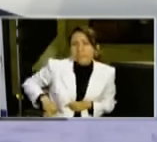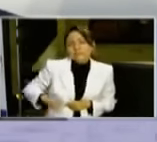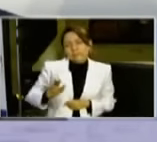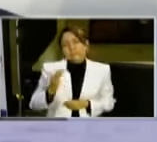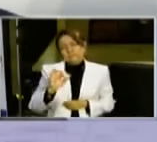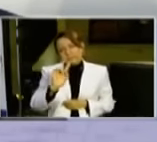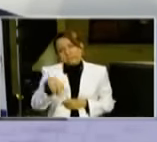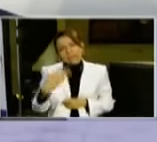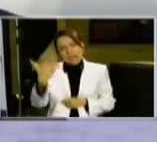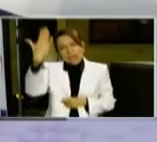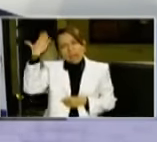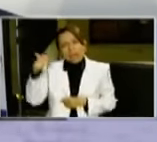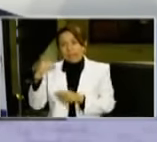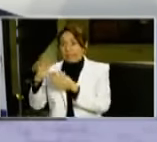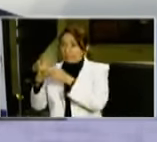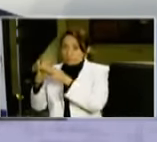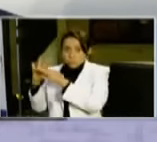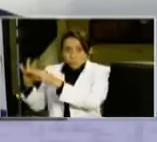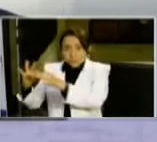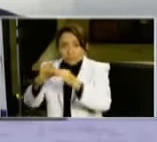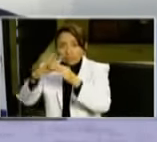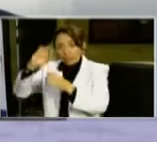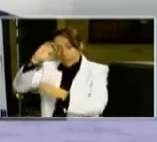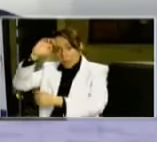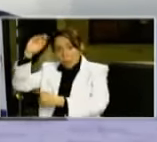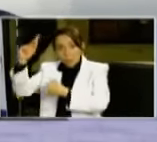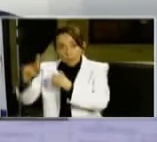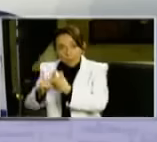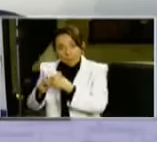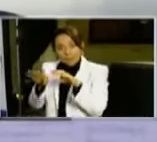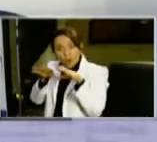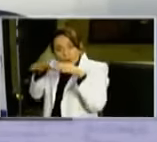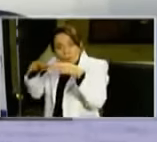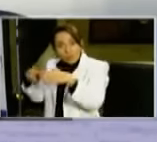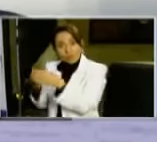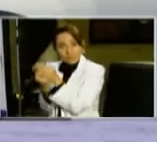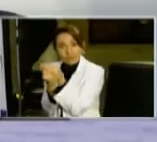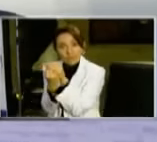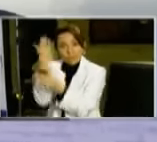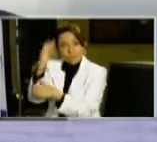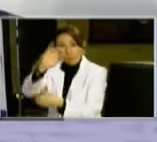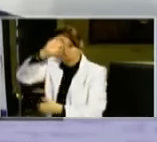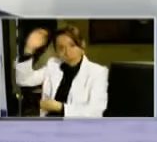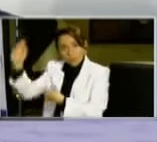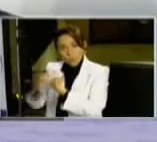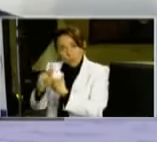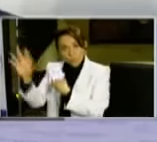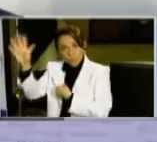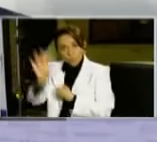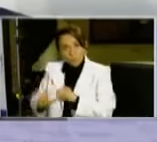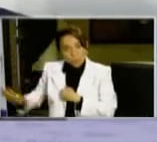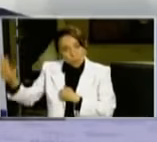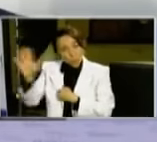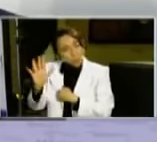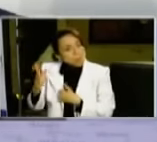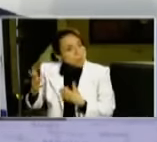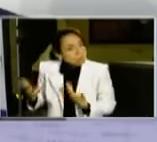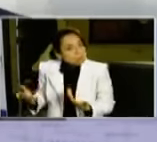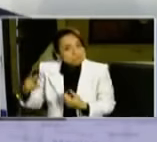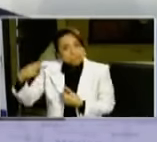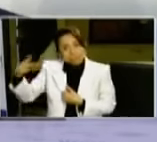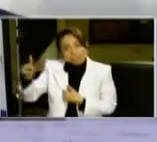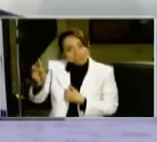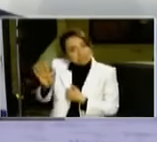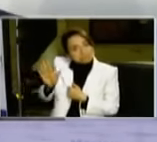Acero, Comunidad Europea del Carbón y el Acero, integrada por muy pocos países, y avanzó hasta cubrir enteramente Europa, y